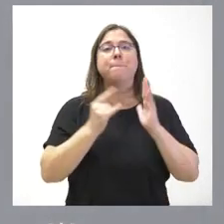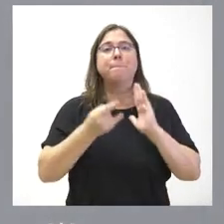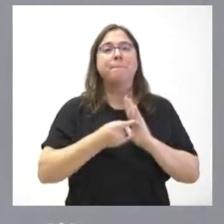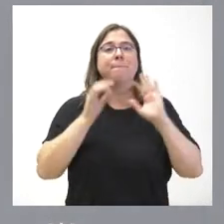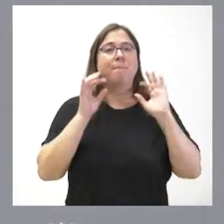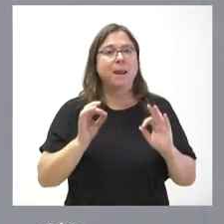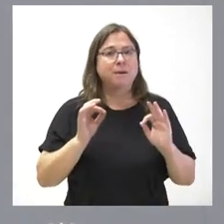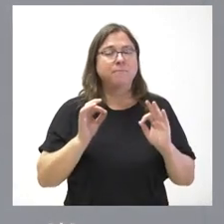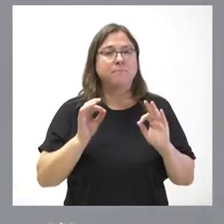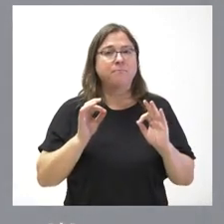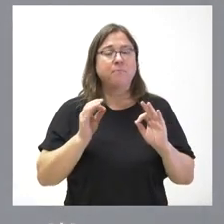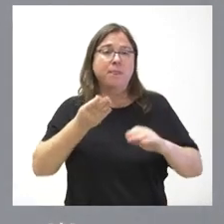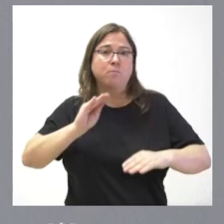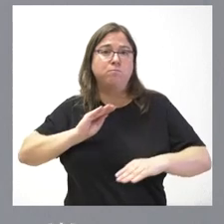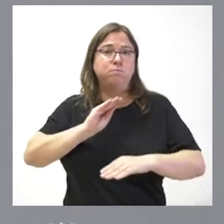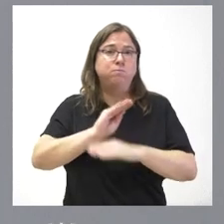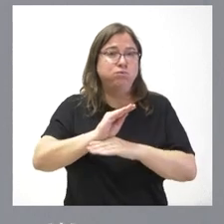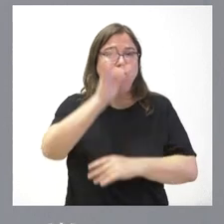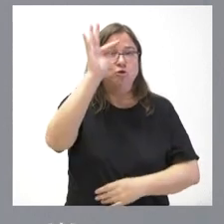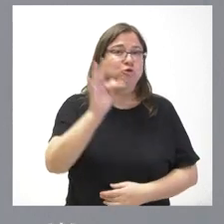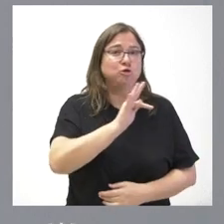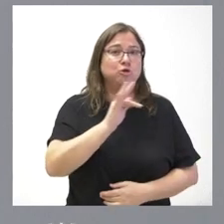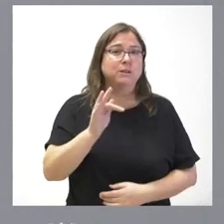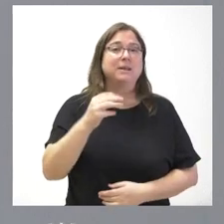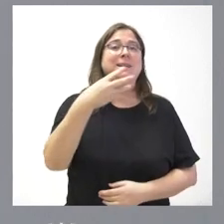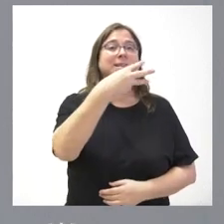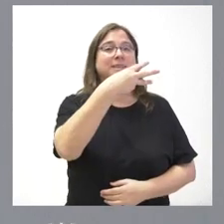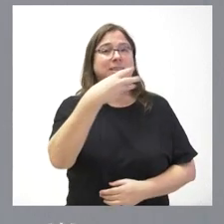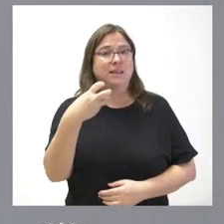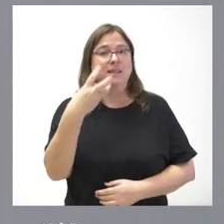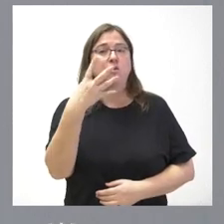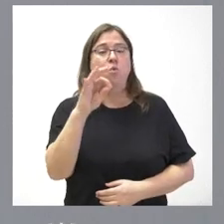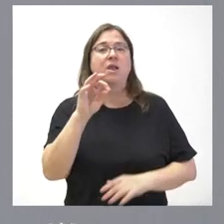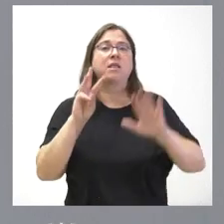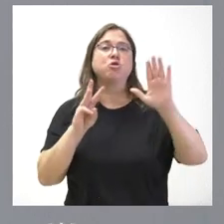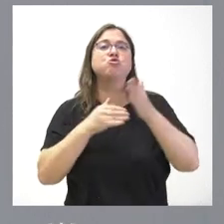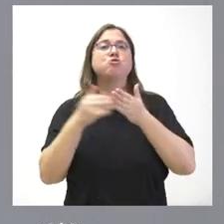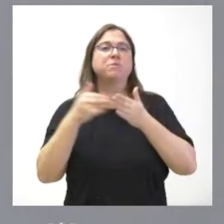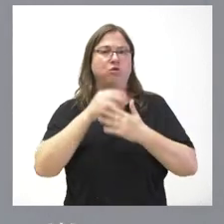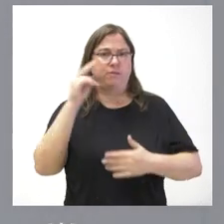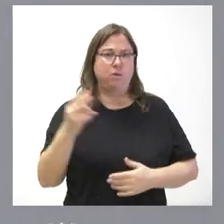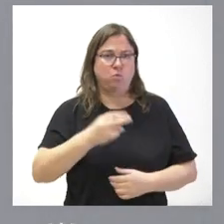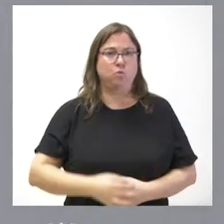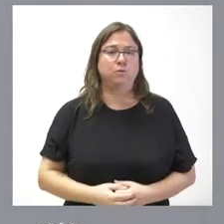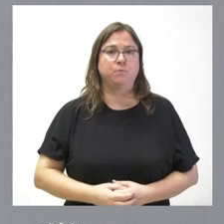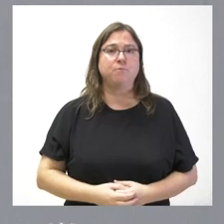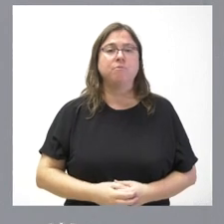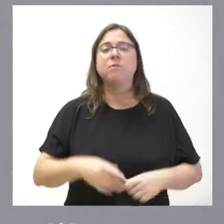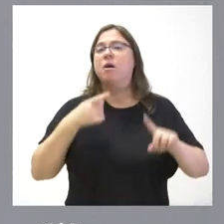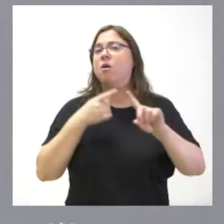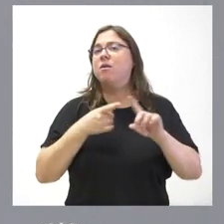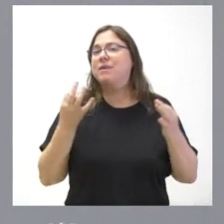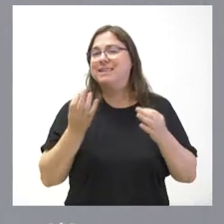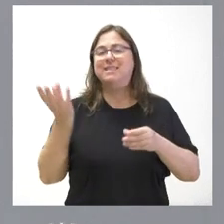tiene una inversión global prevista de 348 millones de euros y los objetivos